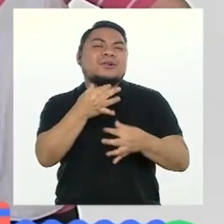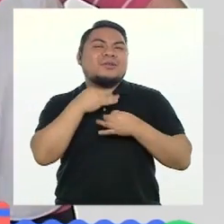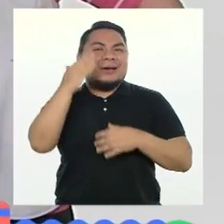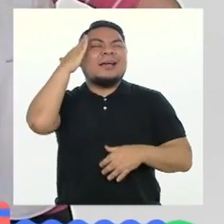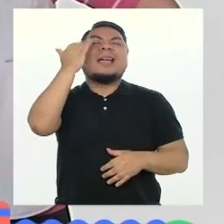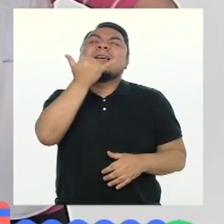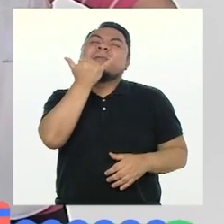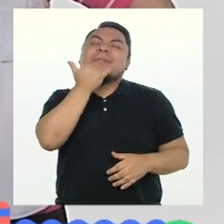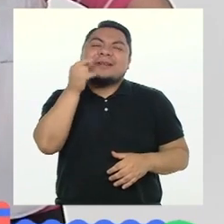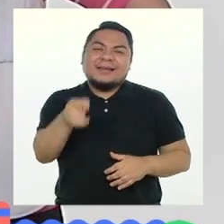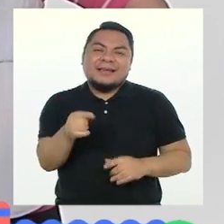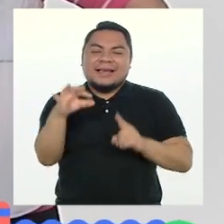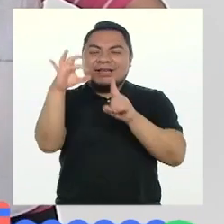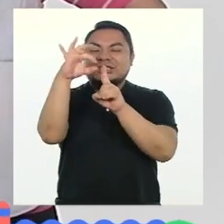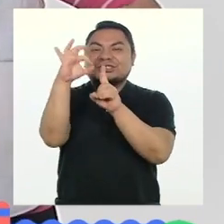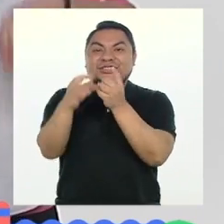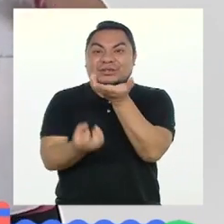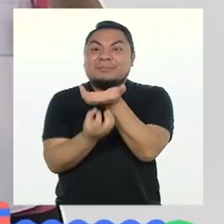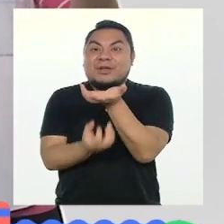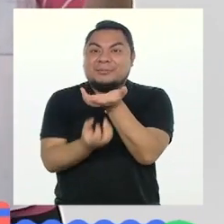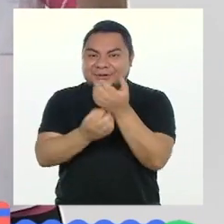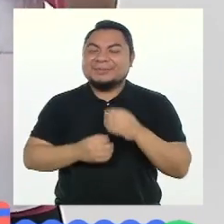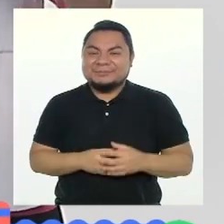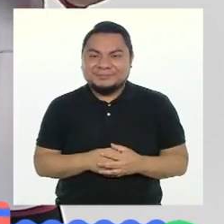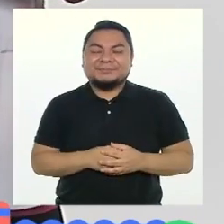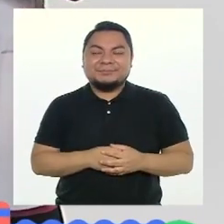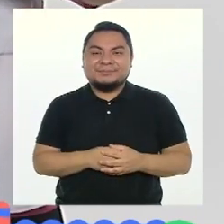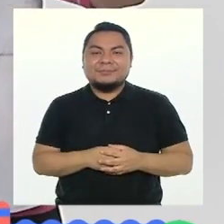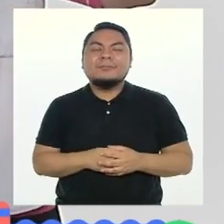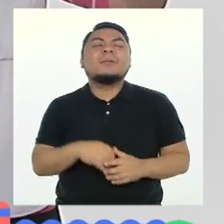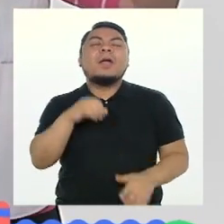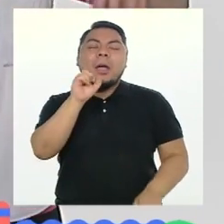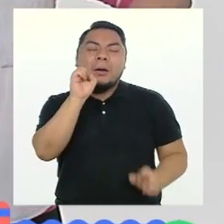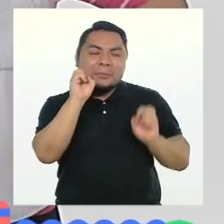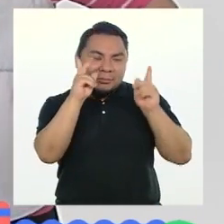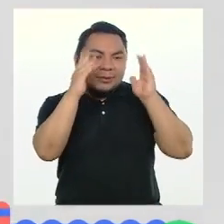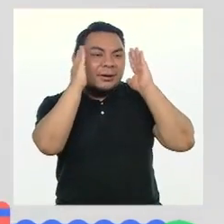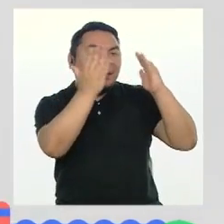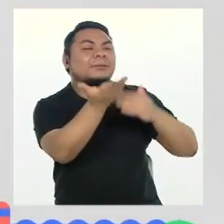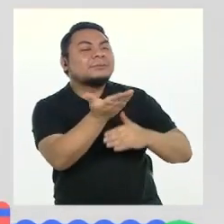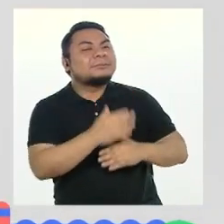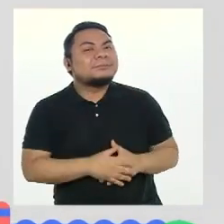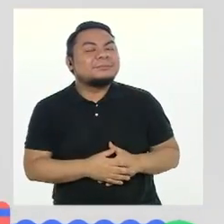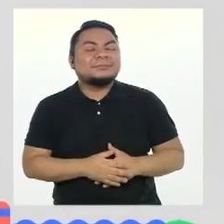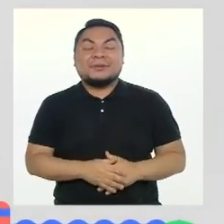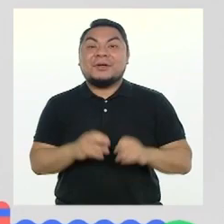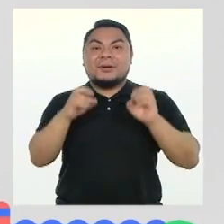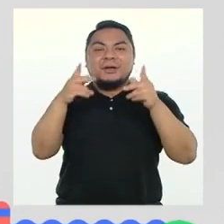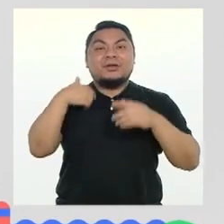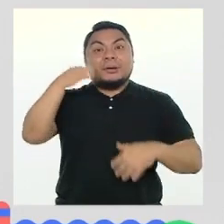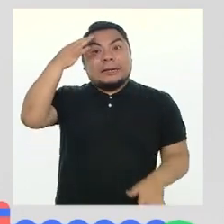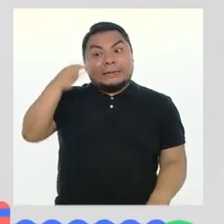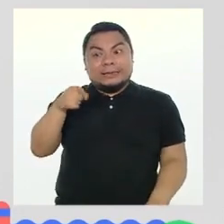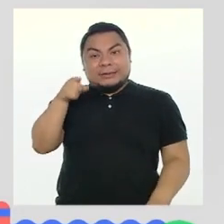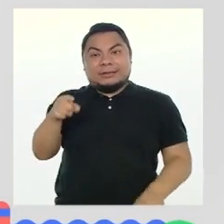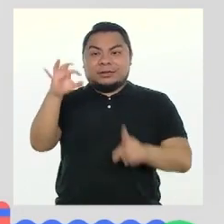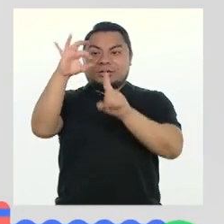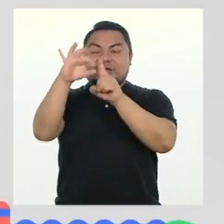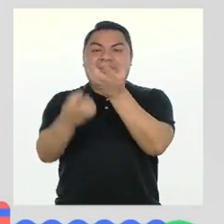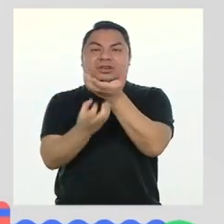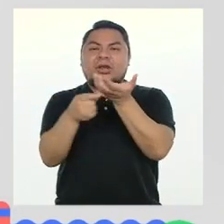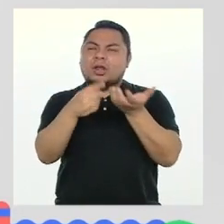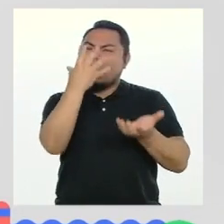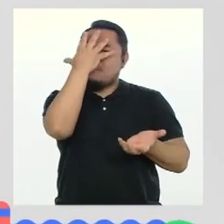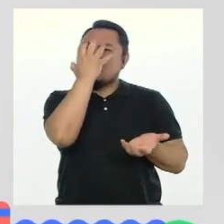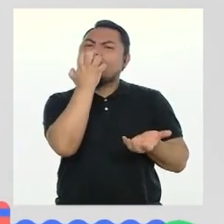pasó con la canchita. Soy toda oídos. Pues yo creo que el maíz se molestó